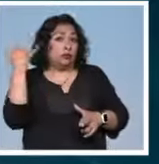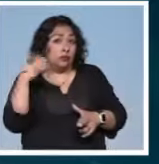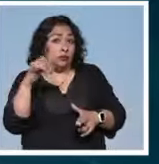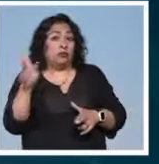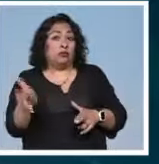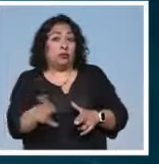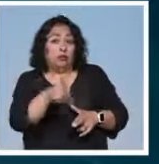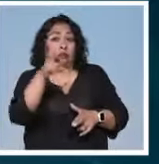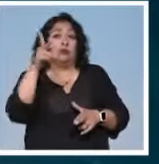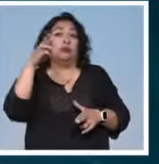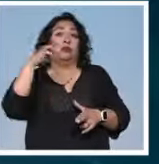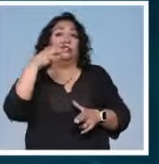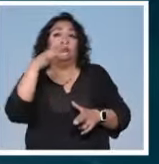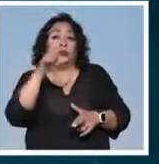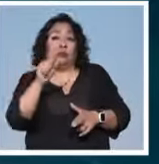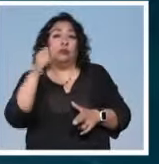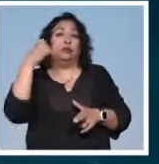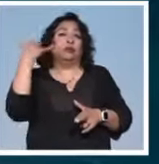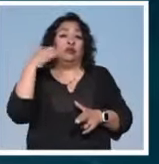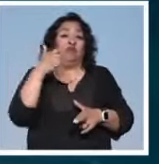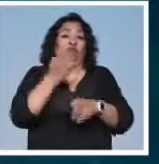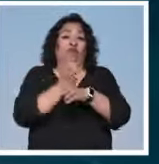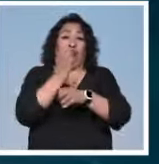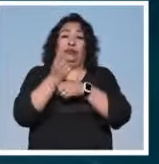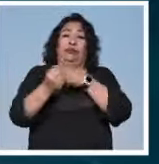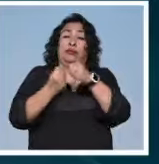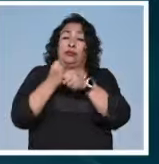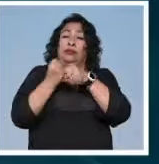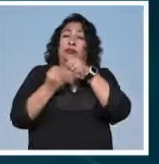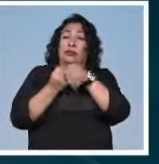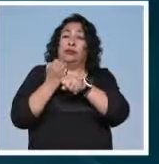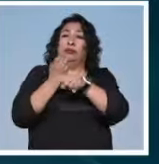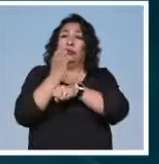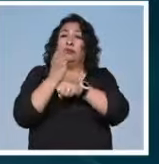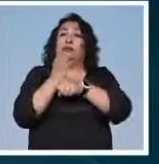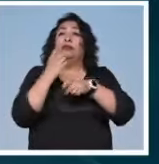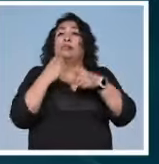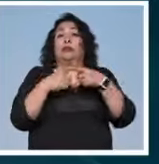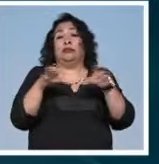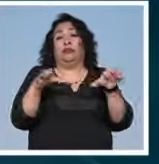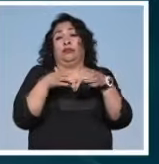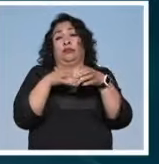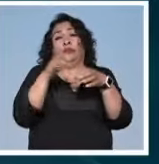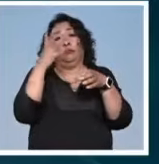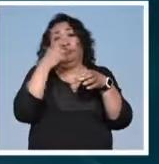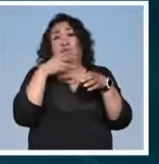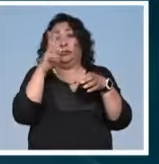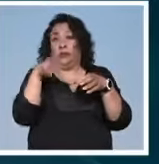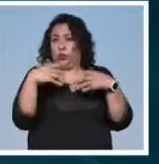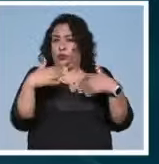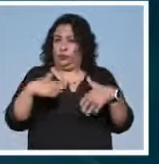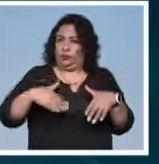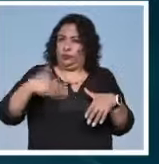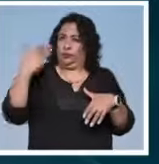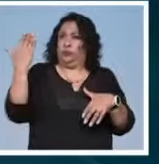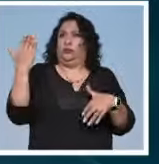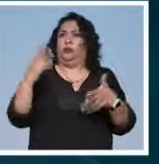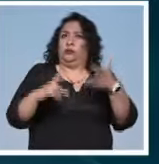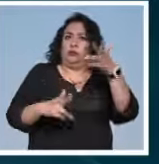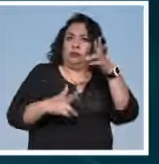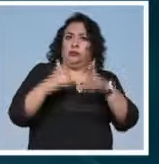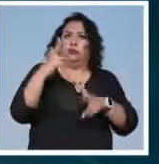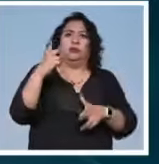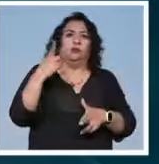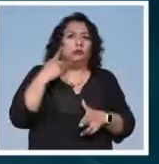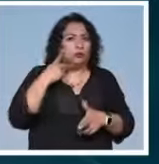los mayas yucatecos esclavizados por décadas y décadas por la casta divina, habían hecho verdaderos milagros de una revolución